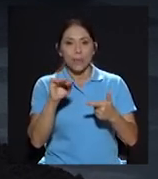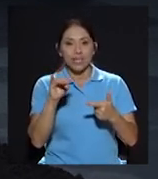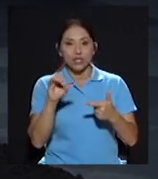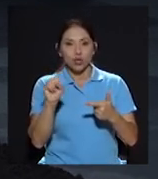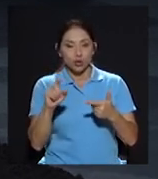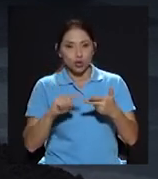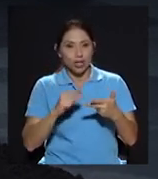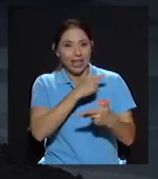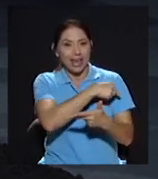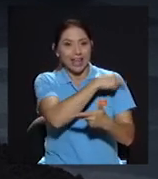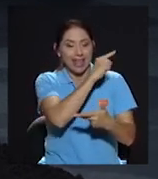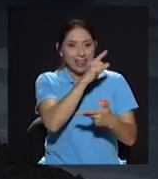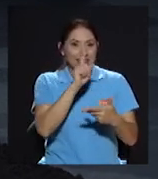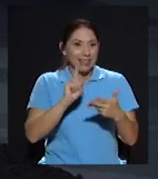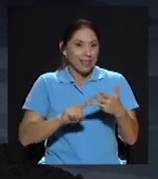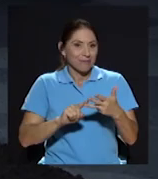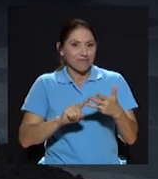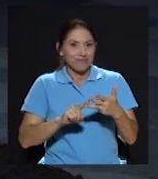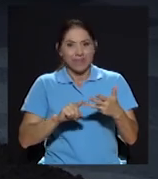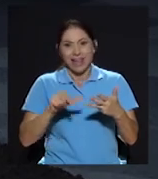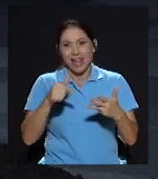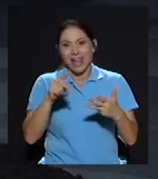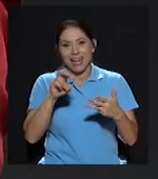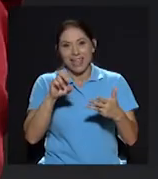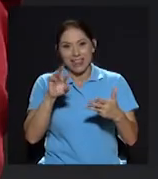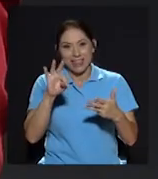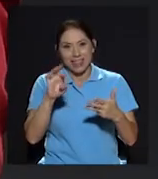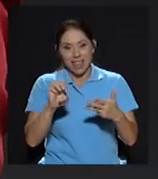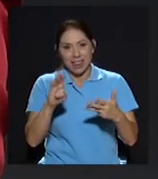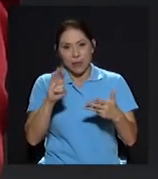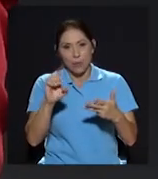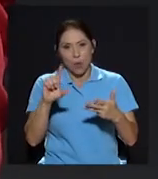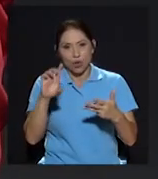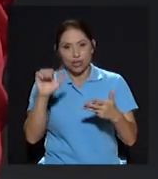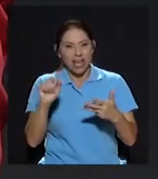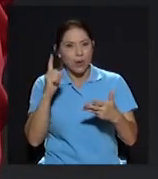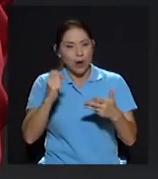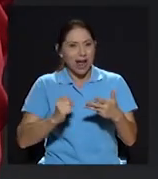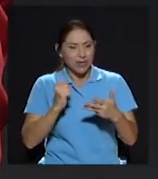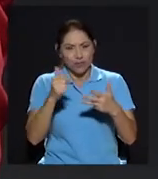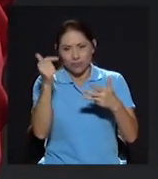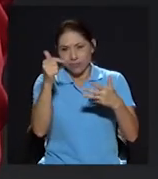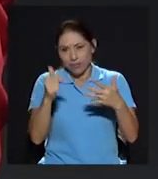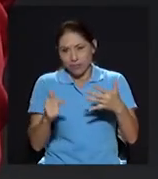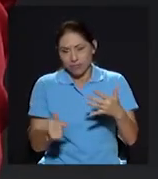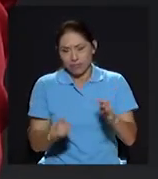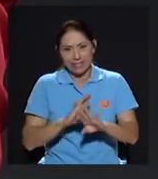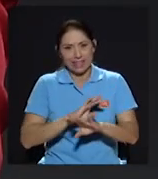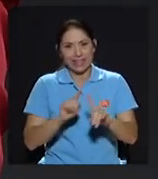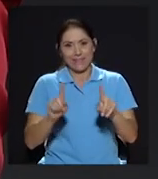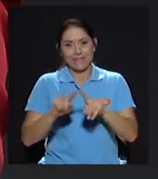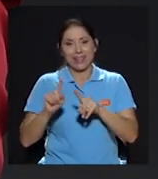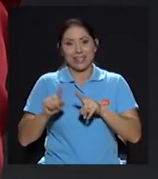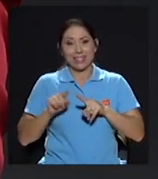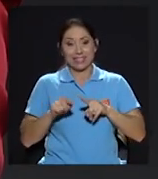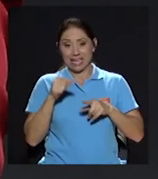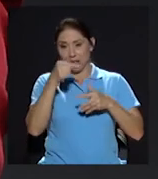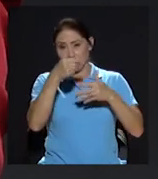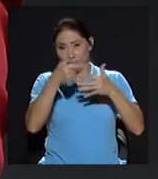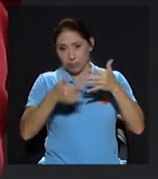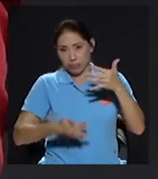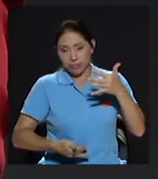incluso fui gerente del puesto esa por un año verdad y entonces esa experiencia complementada